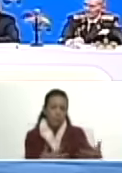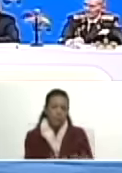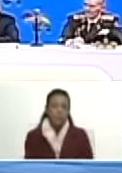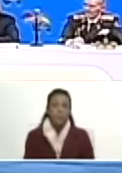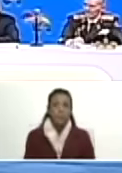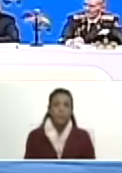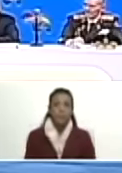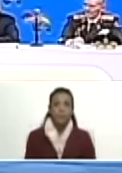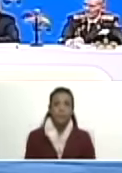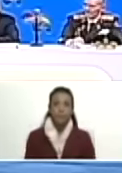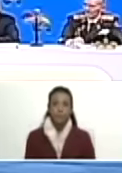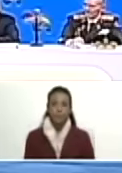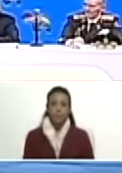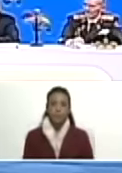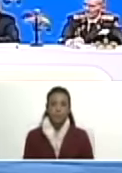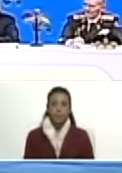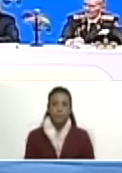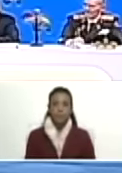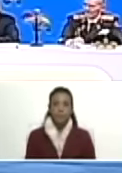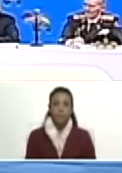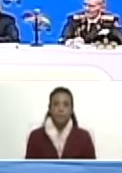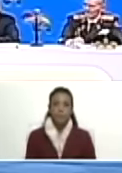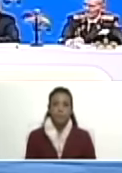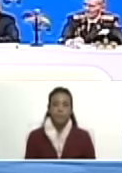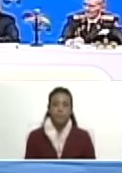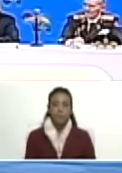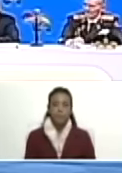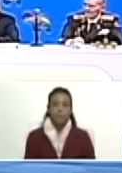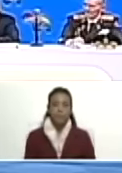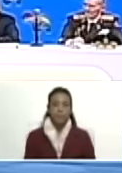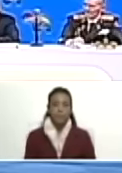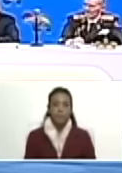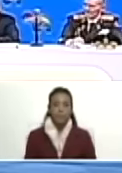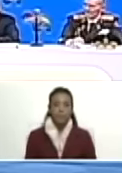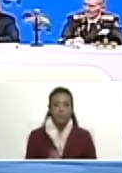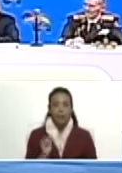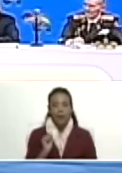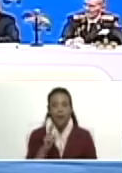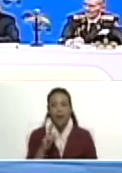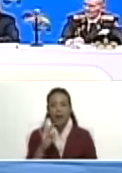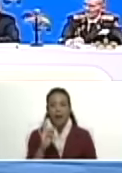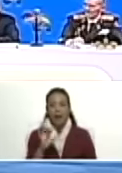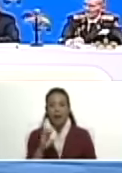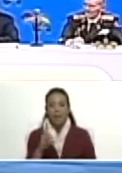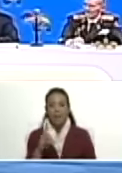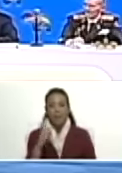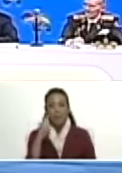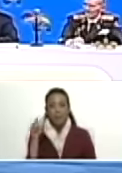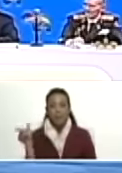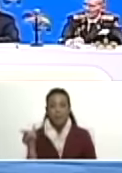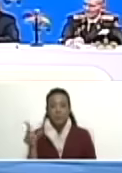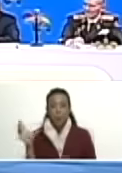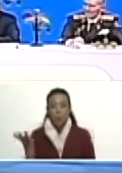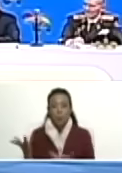No, ¿verdad? Como que nada más lo lee Alfred Nazaré, que me lo pasó.